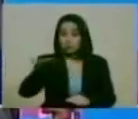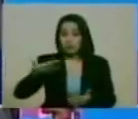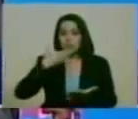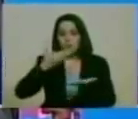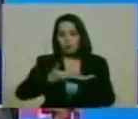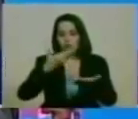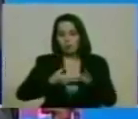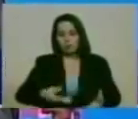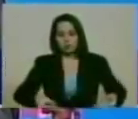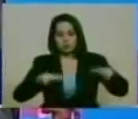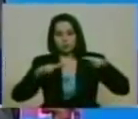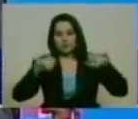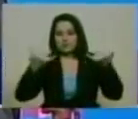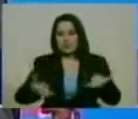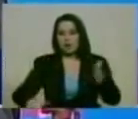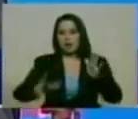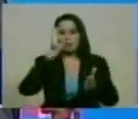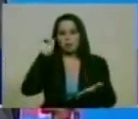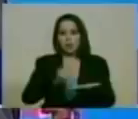plan.